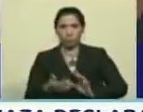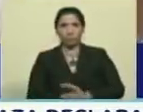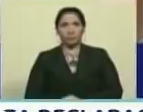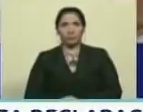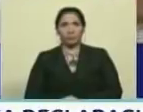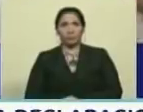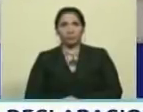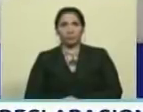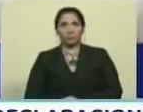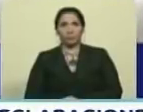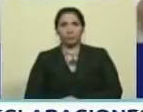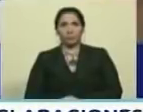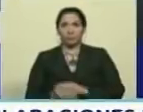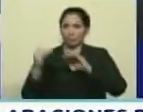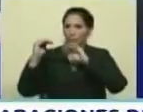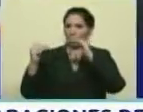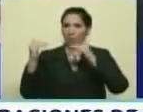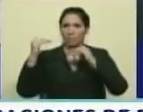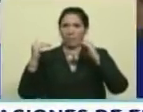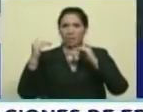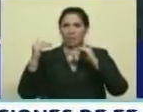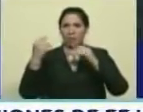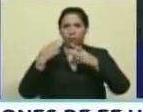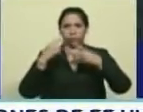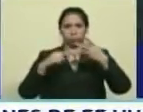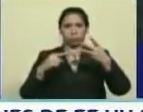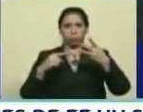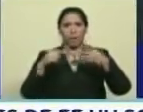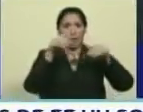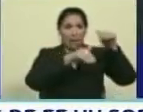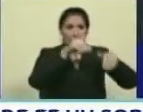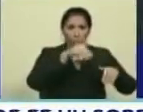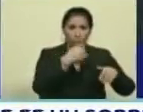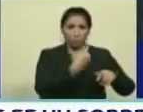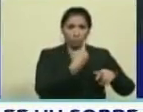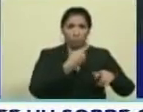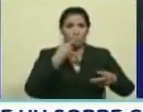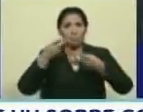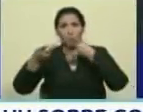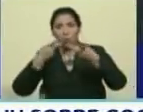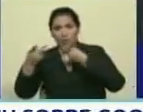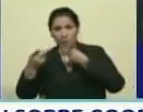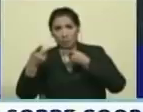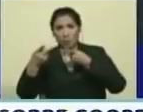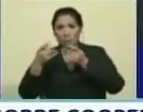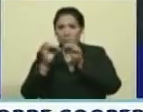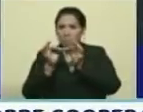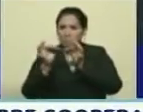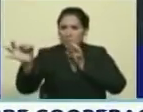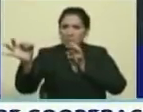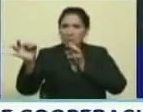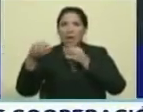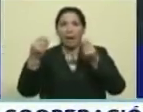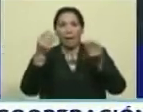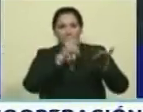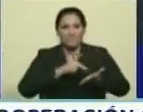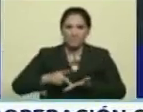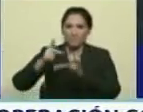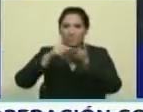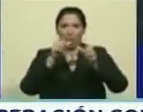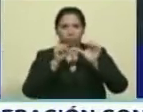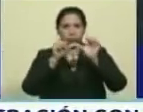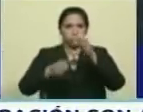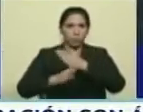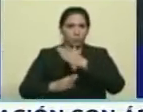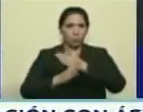que se mide en varias dimensiones, no solamente en lo electoral y en lo político, se mide en la participación permanente del pueblo en los